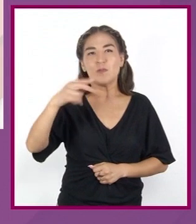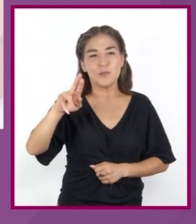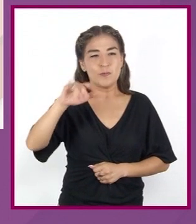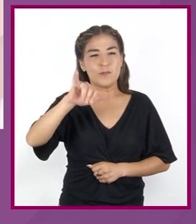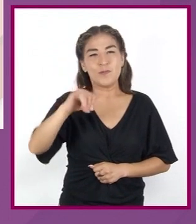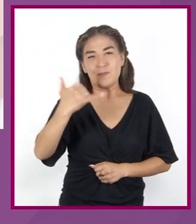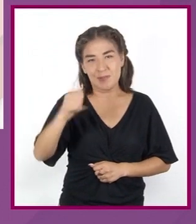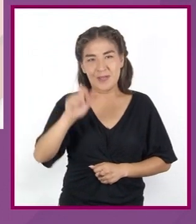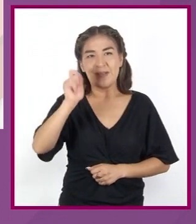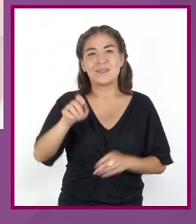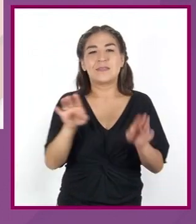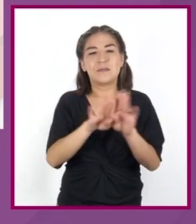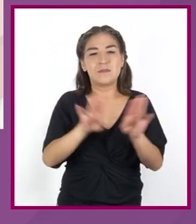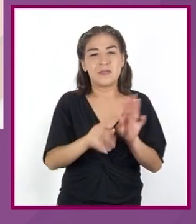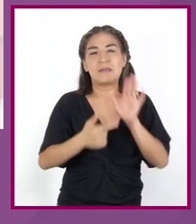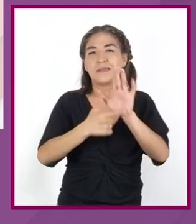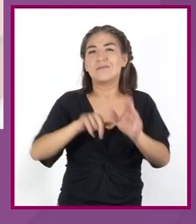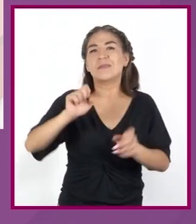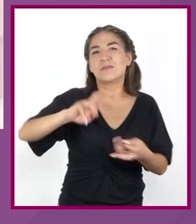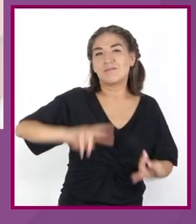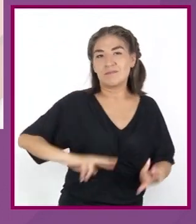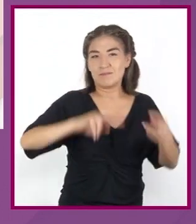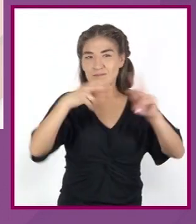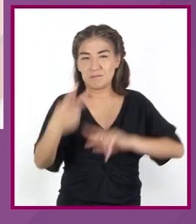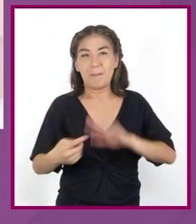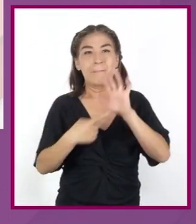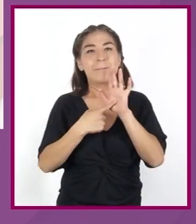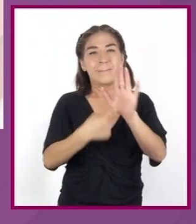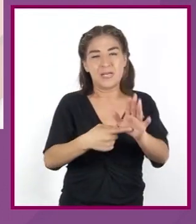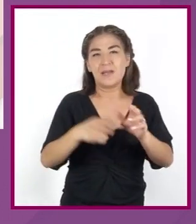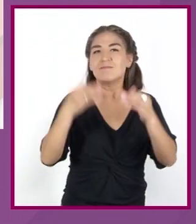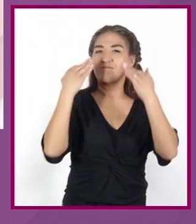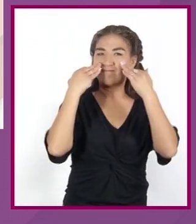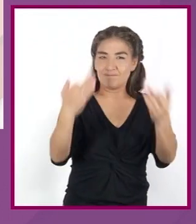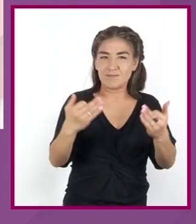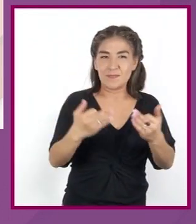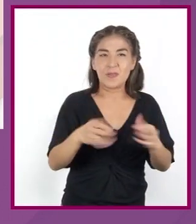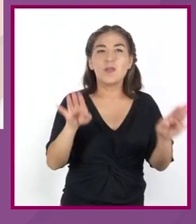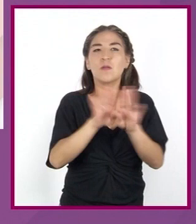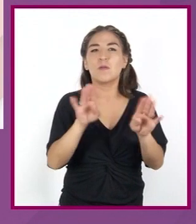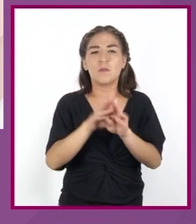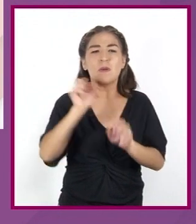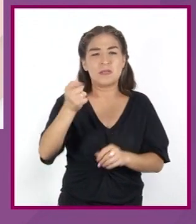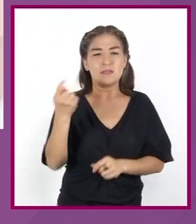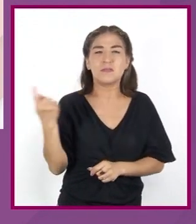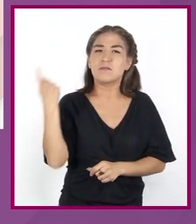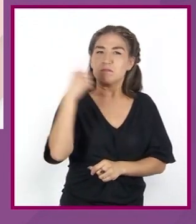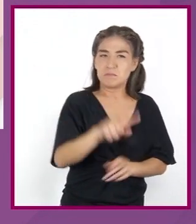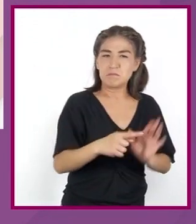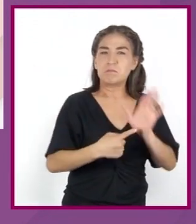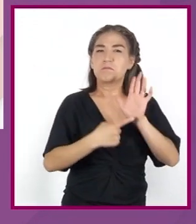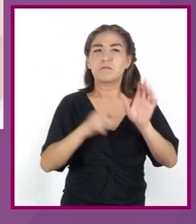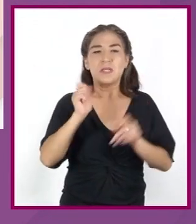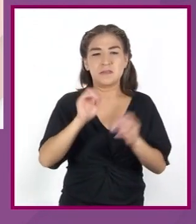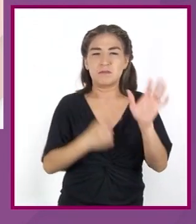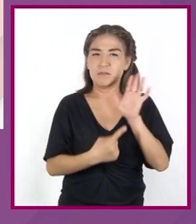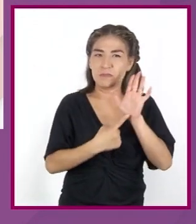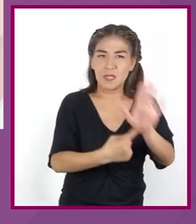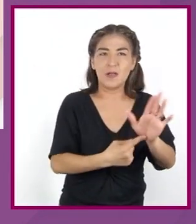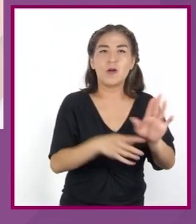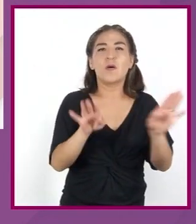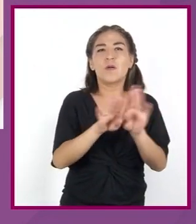se presenten por la contraria, presente testigos, vea protestar a los de contraria y